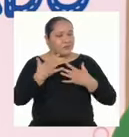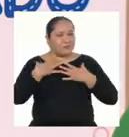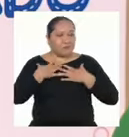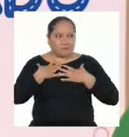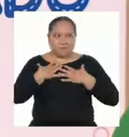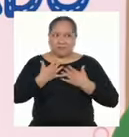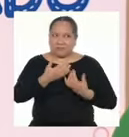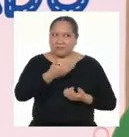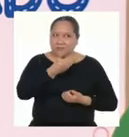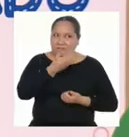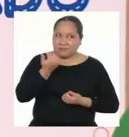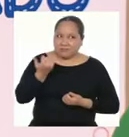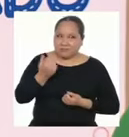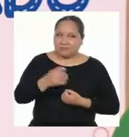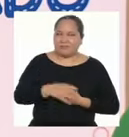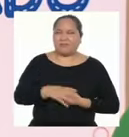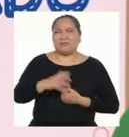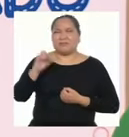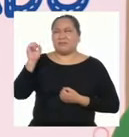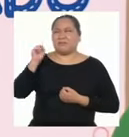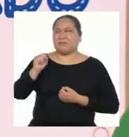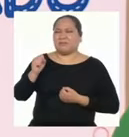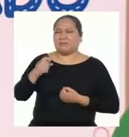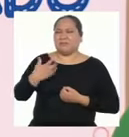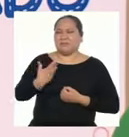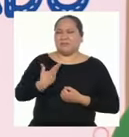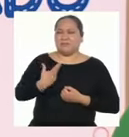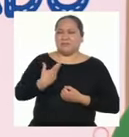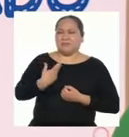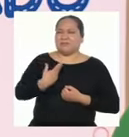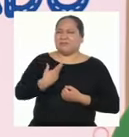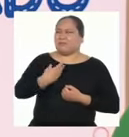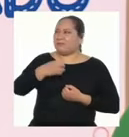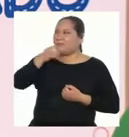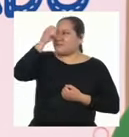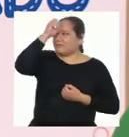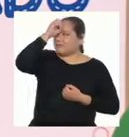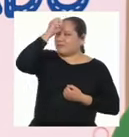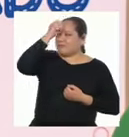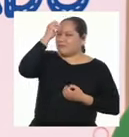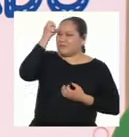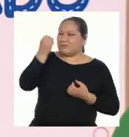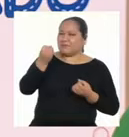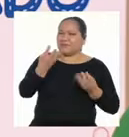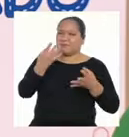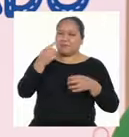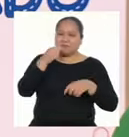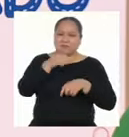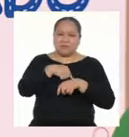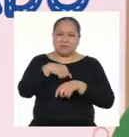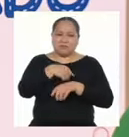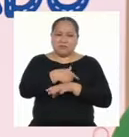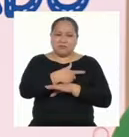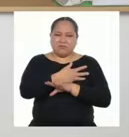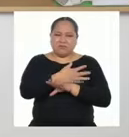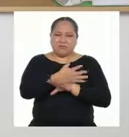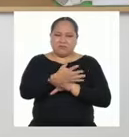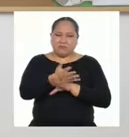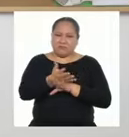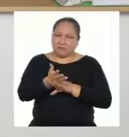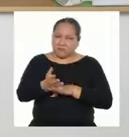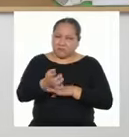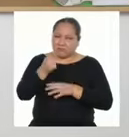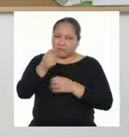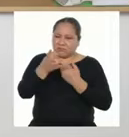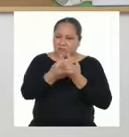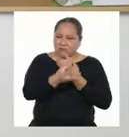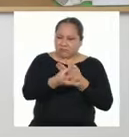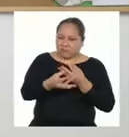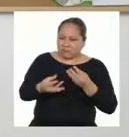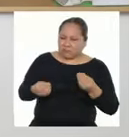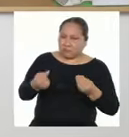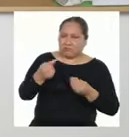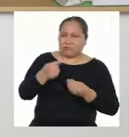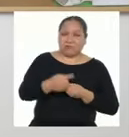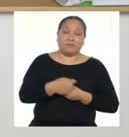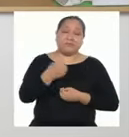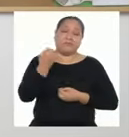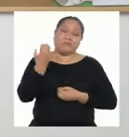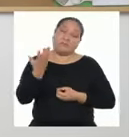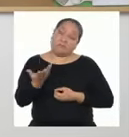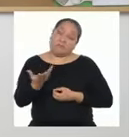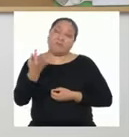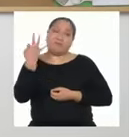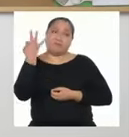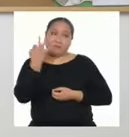Jonathan. Sí, la verdad, no tenía idea de cuánto demora que esos residuos se degraden. Bueno, es la